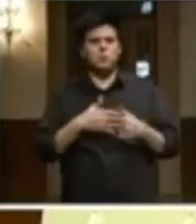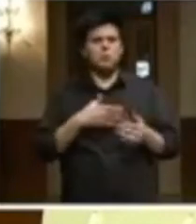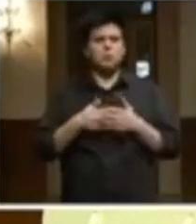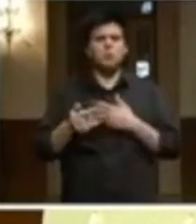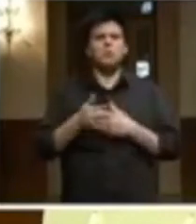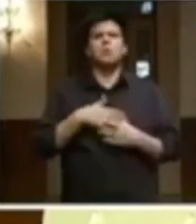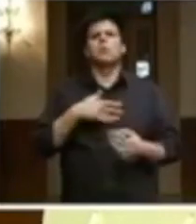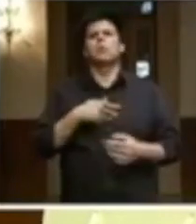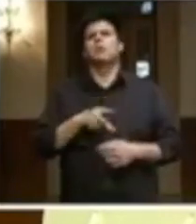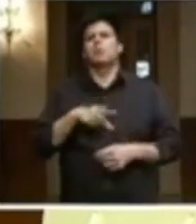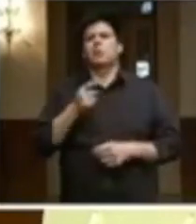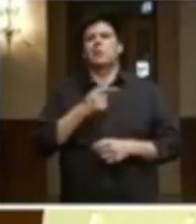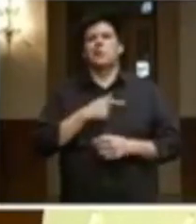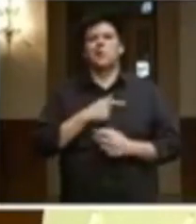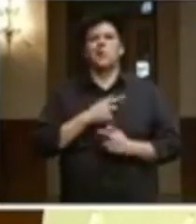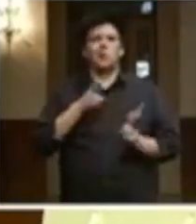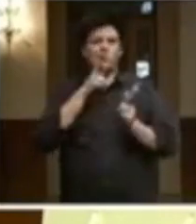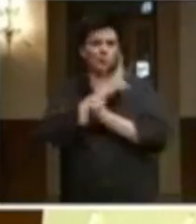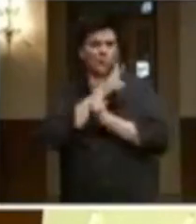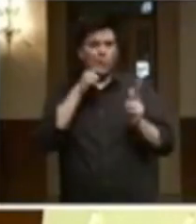pulmonar sí es difícil